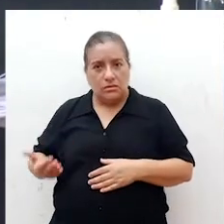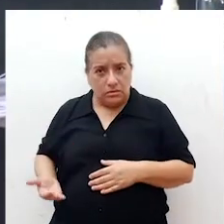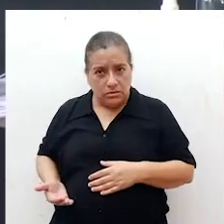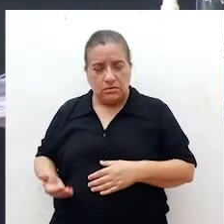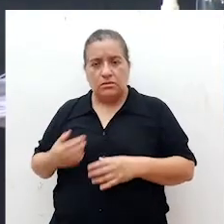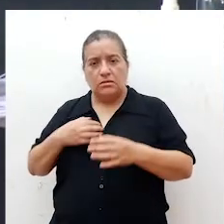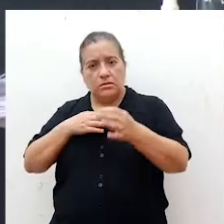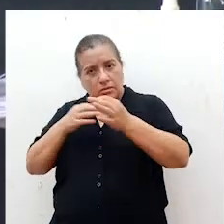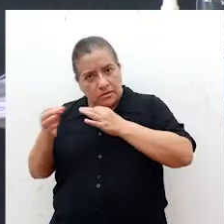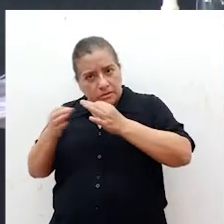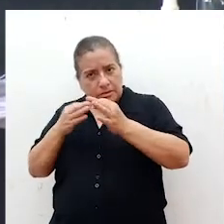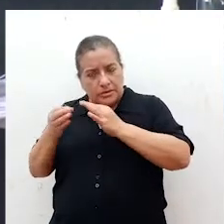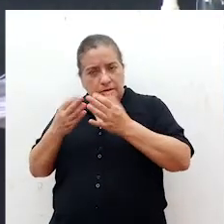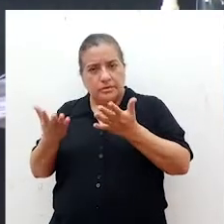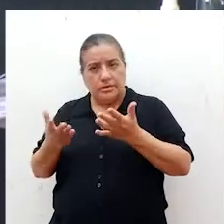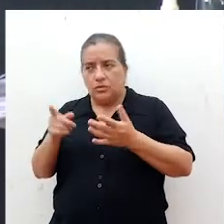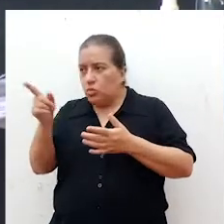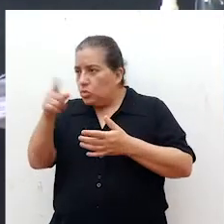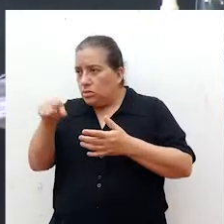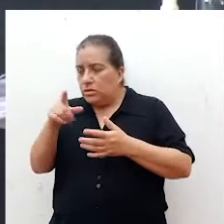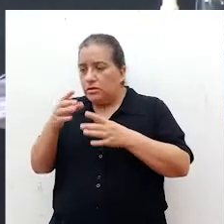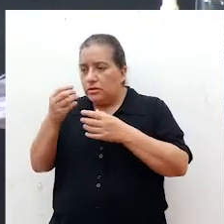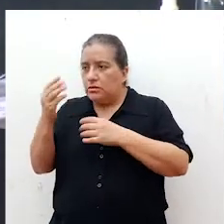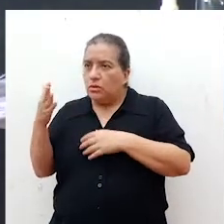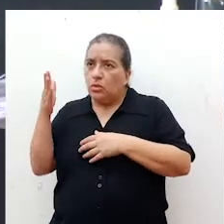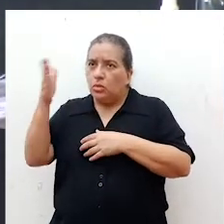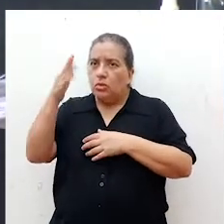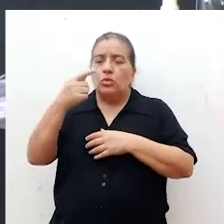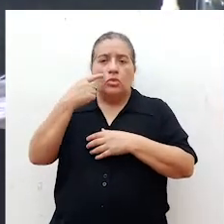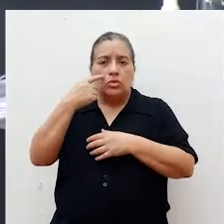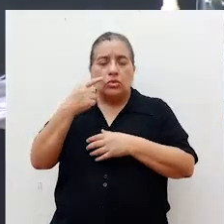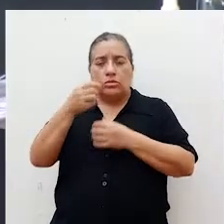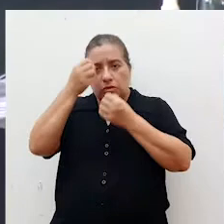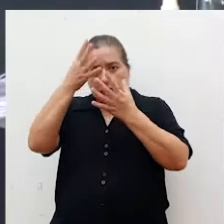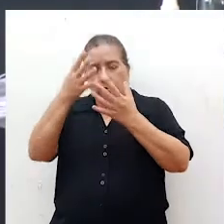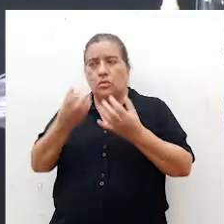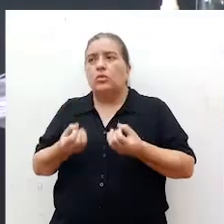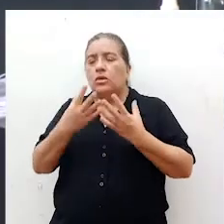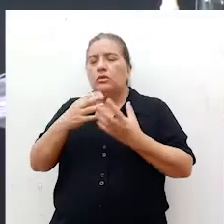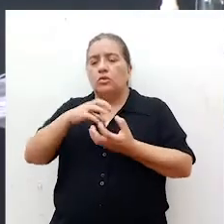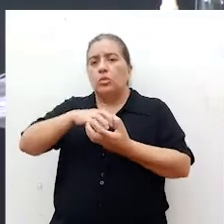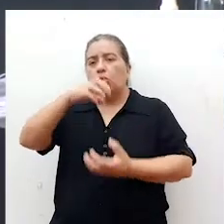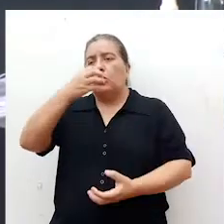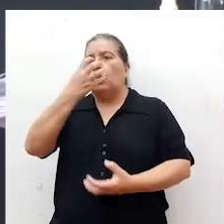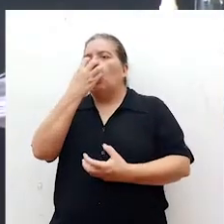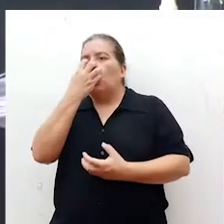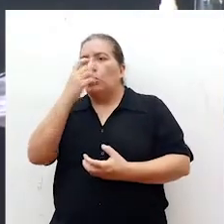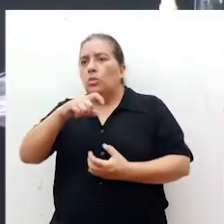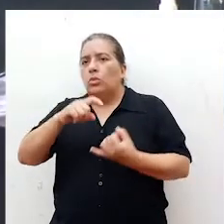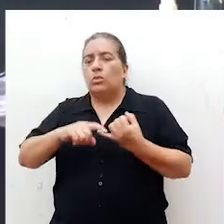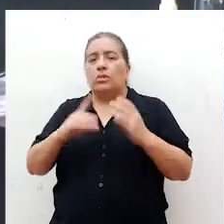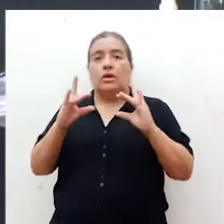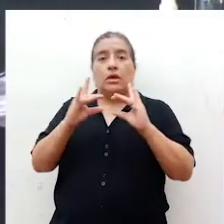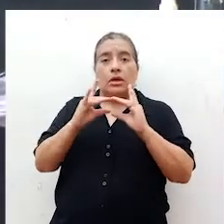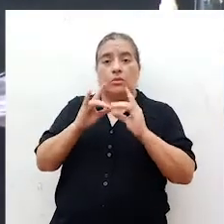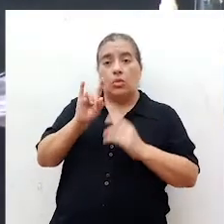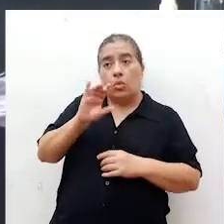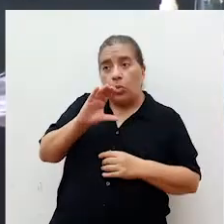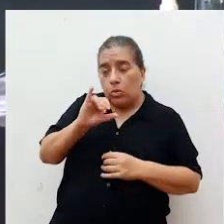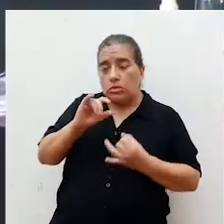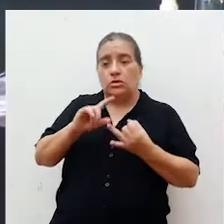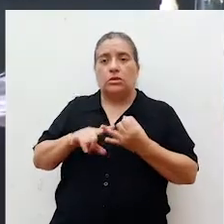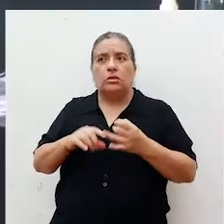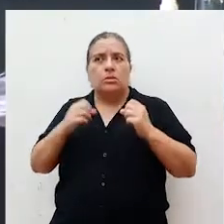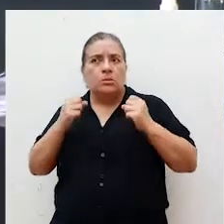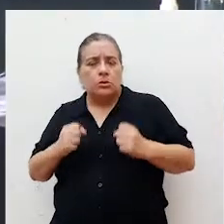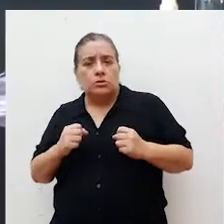Estado, donde nosotros decíamos que era indispensable conocer, tener información básica, como por ejemplo el oxígeno,